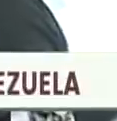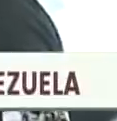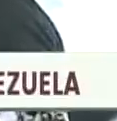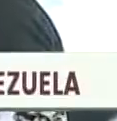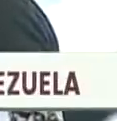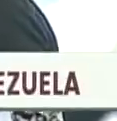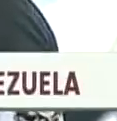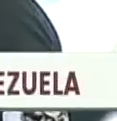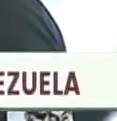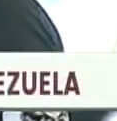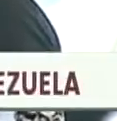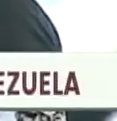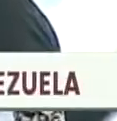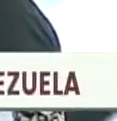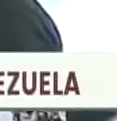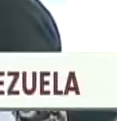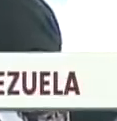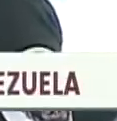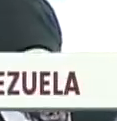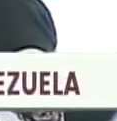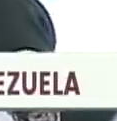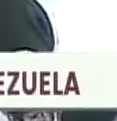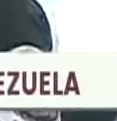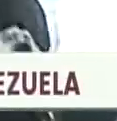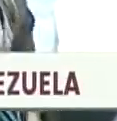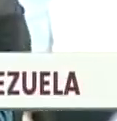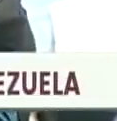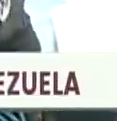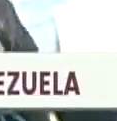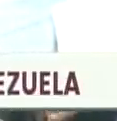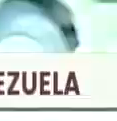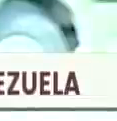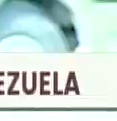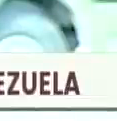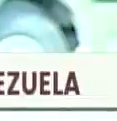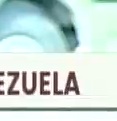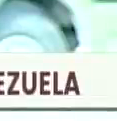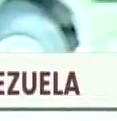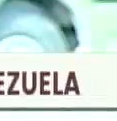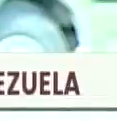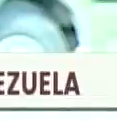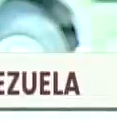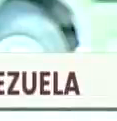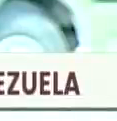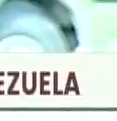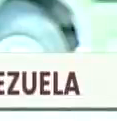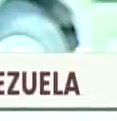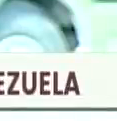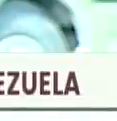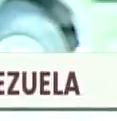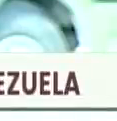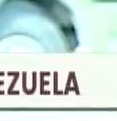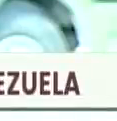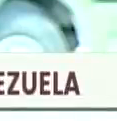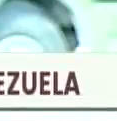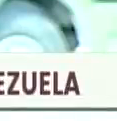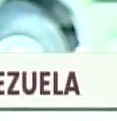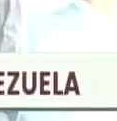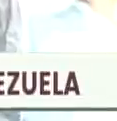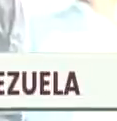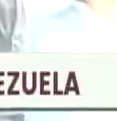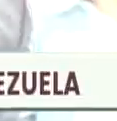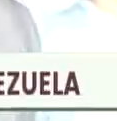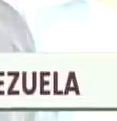de motorizado a diputado, esa es la revolución. Eloy Zulbarán, chiquitín,